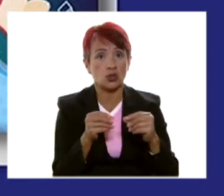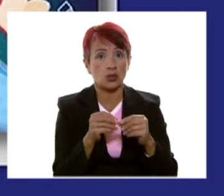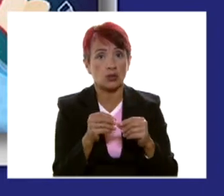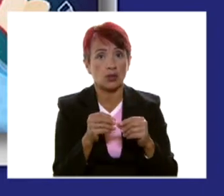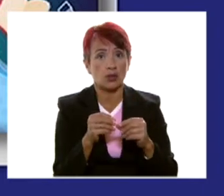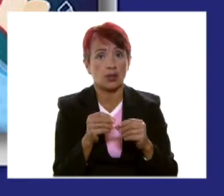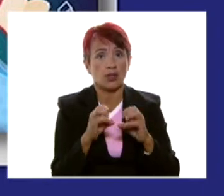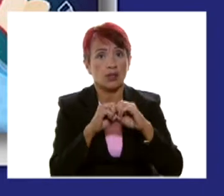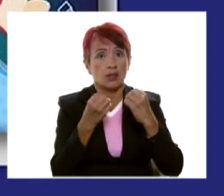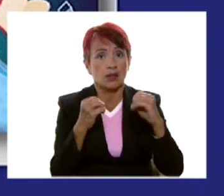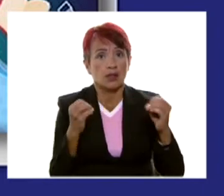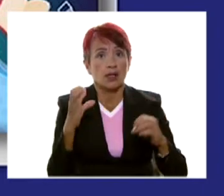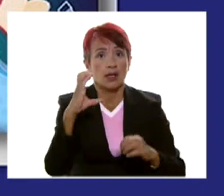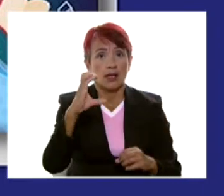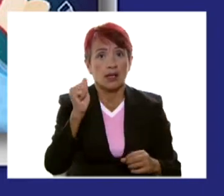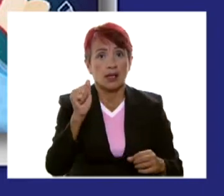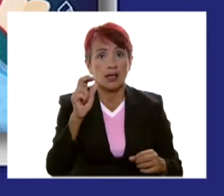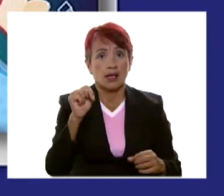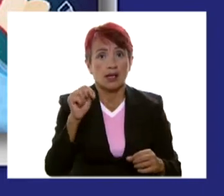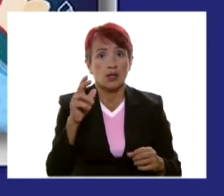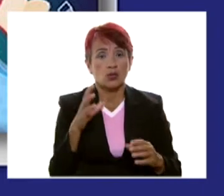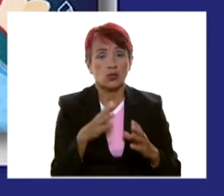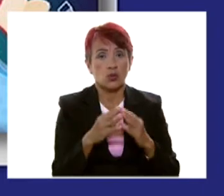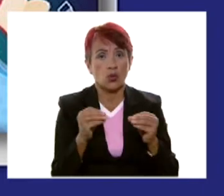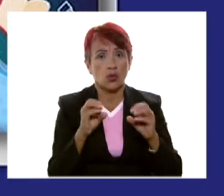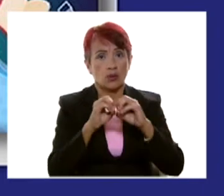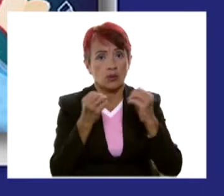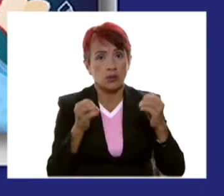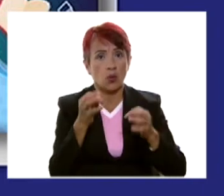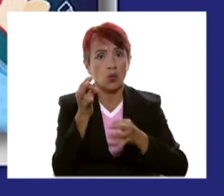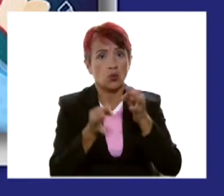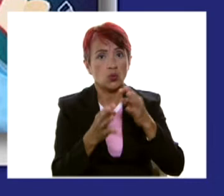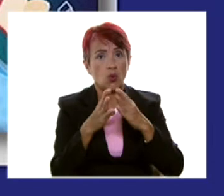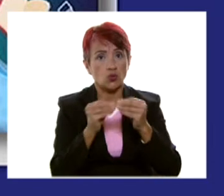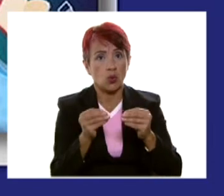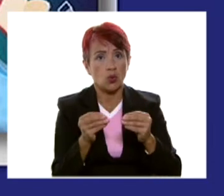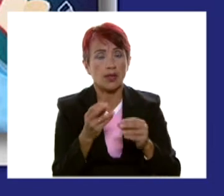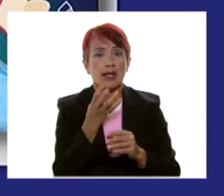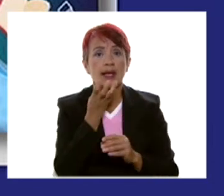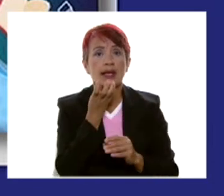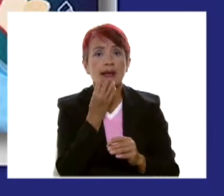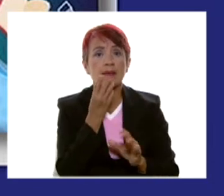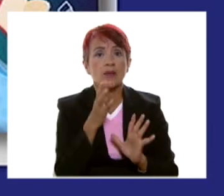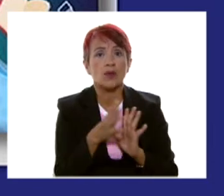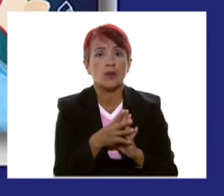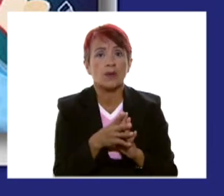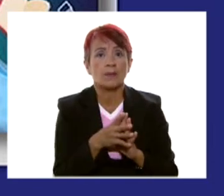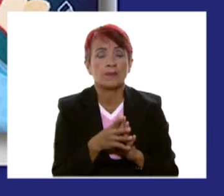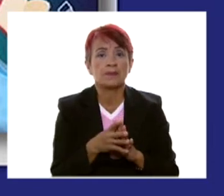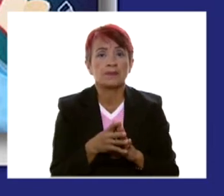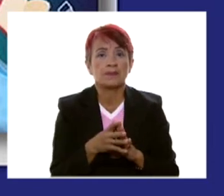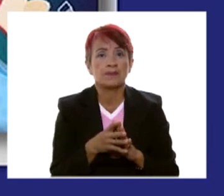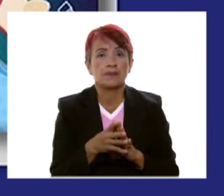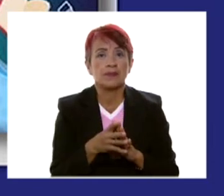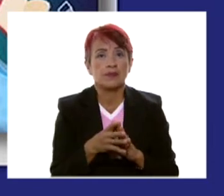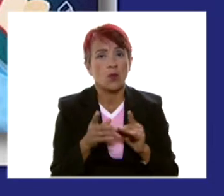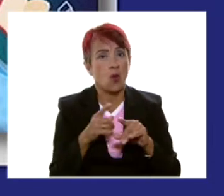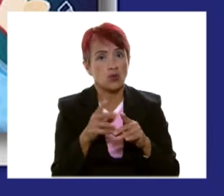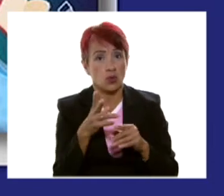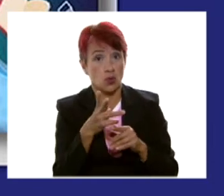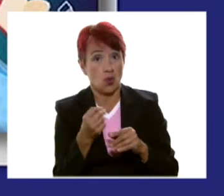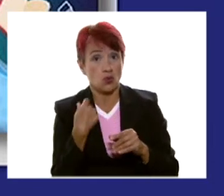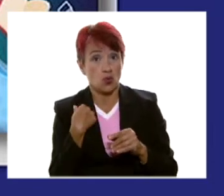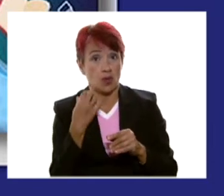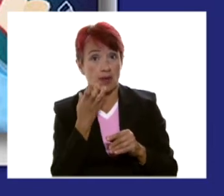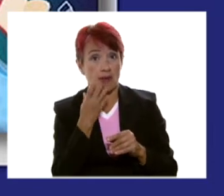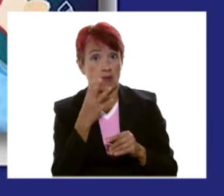utilizando también can, okay, can, justicia social. Can you make a heavy joke a person? No,